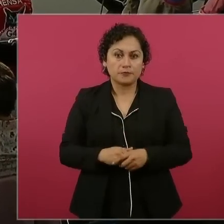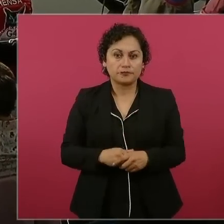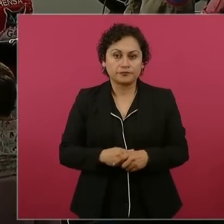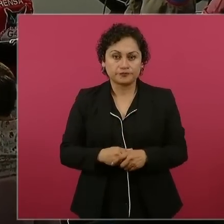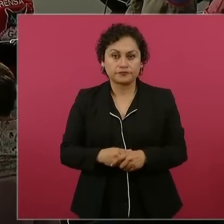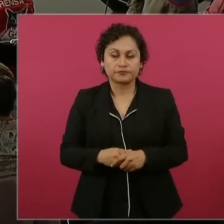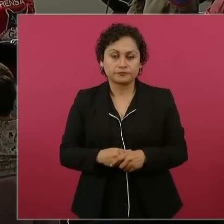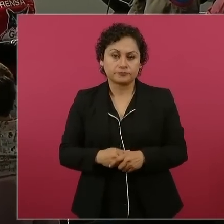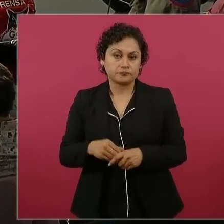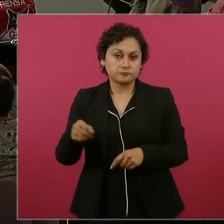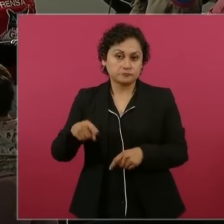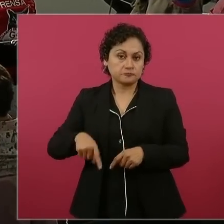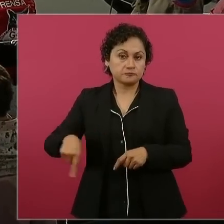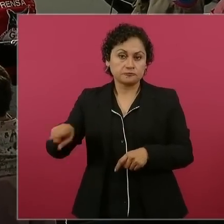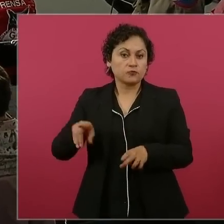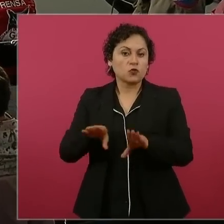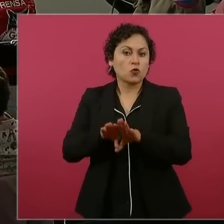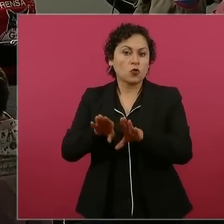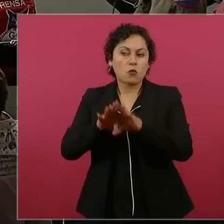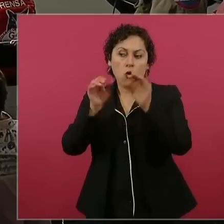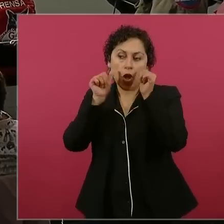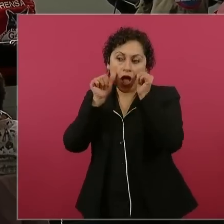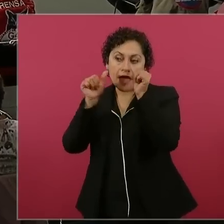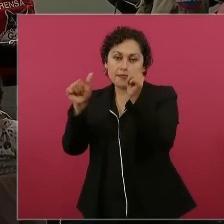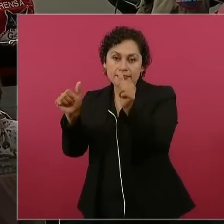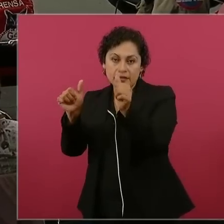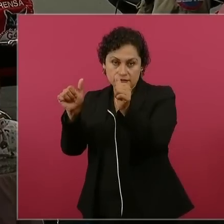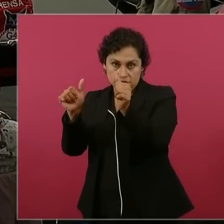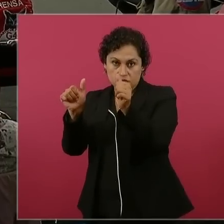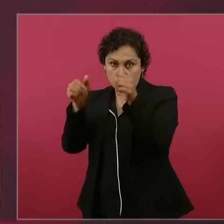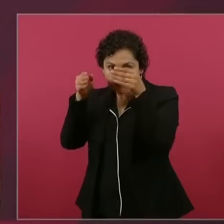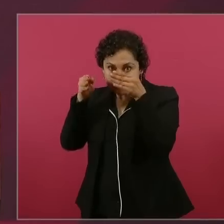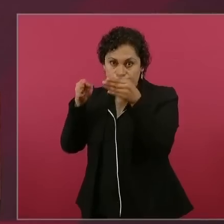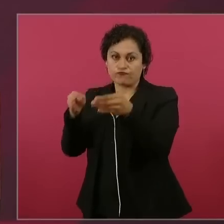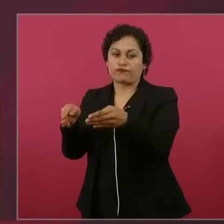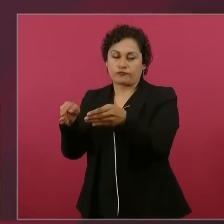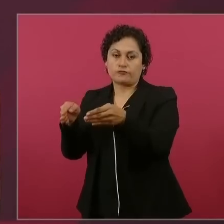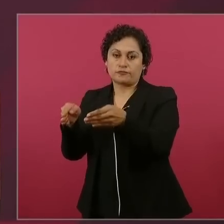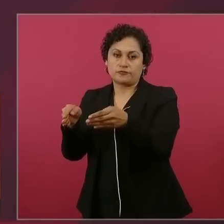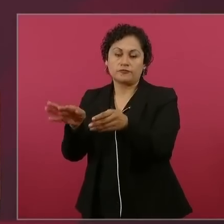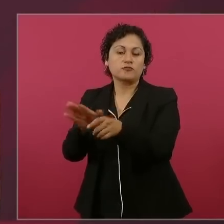pues atención especial, porque